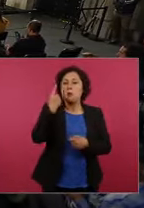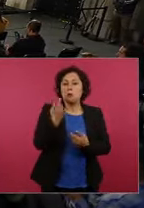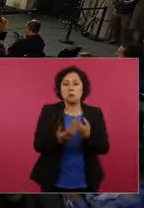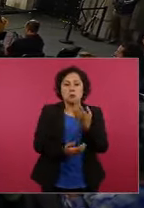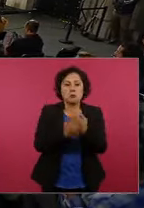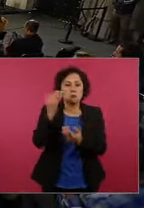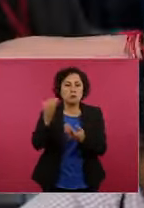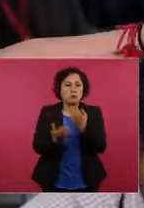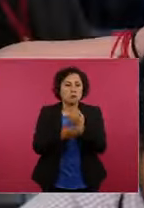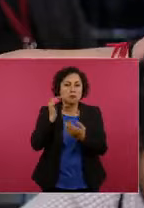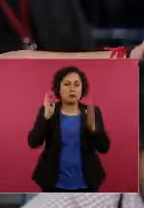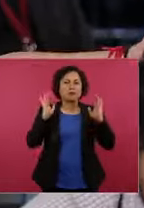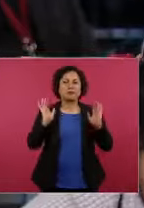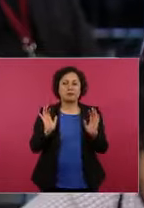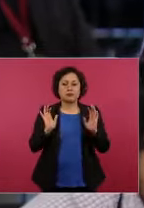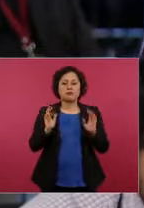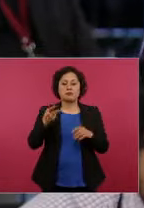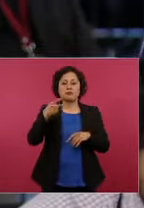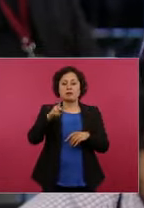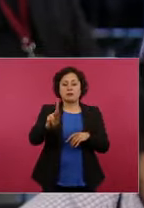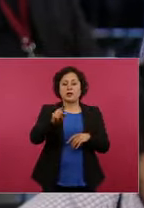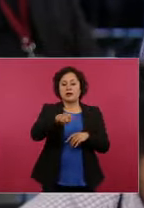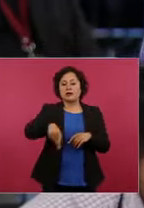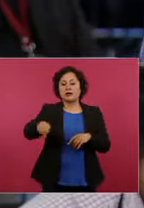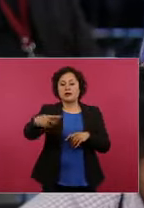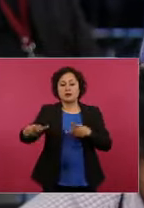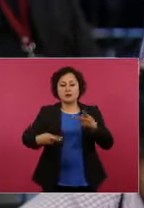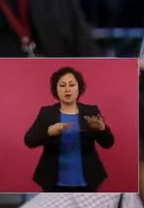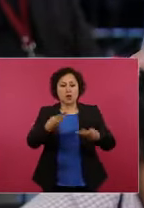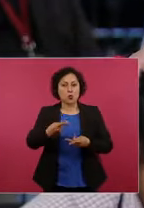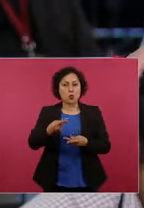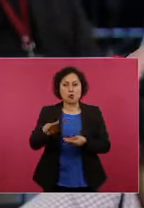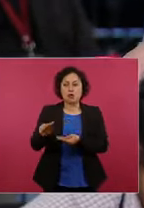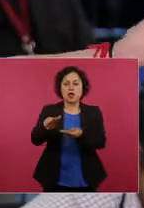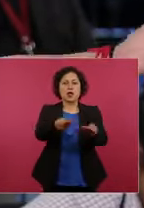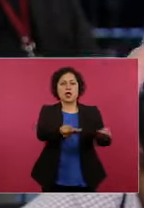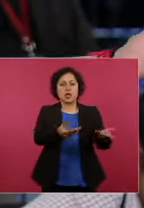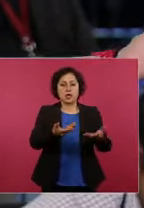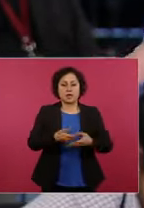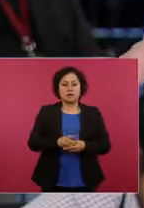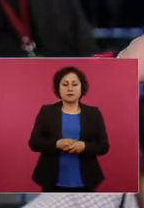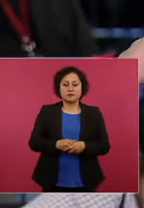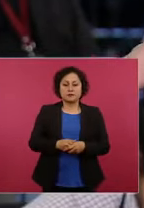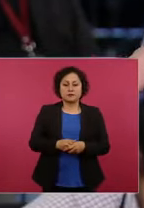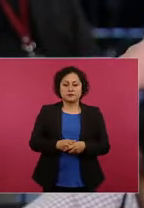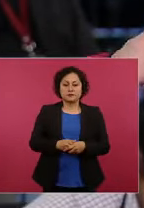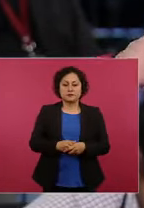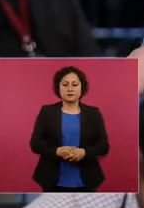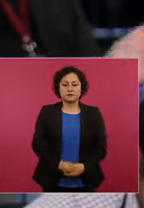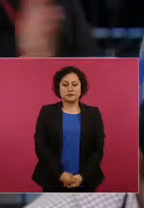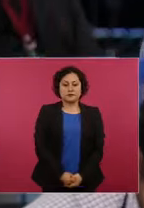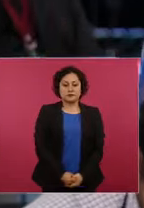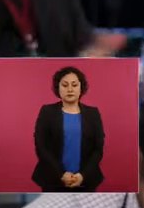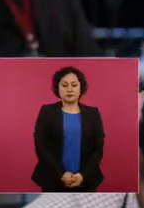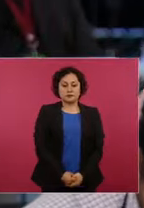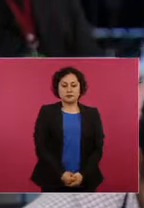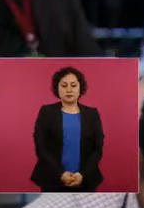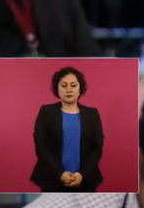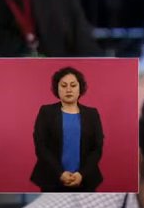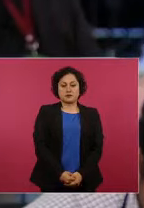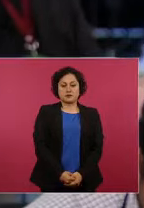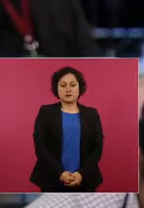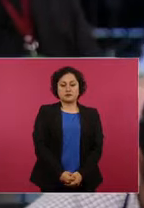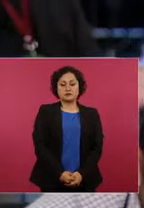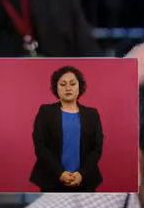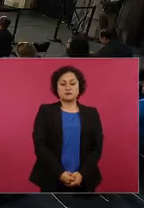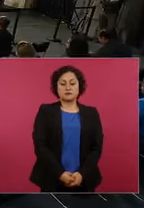les daban hasta las preguntas. Están grabando, porque eso es lo que hacen, presidente. Se la pasan grabándonos a los periodistas que estamos haciendo este tipo